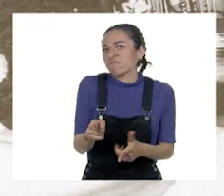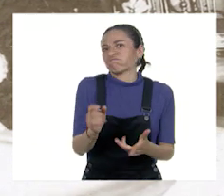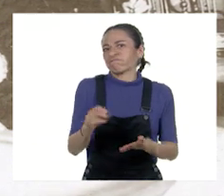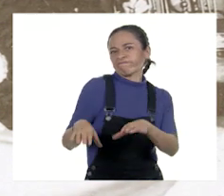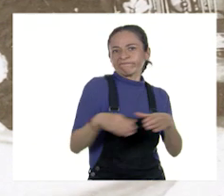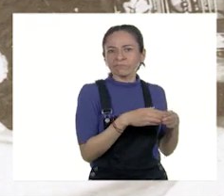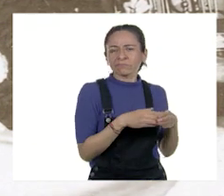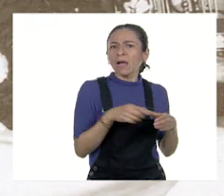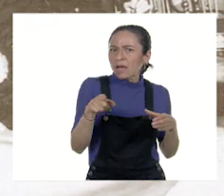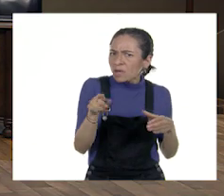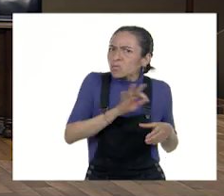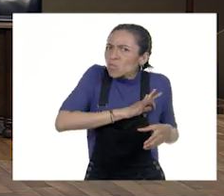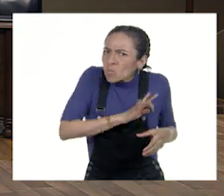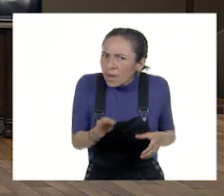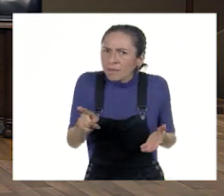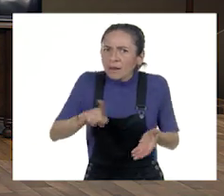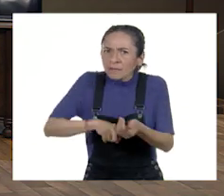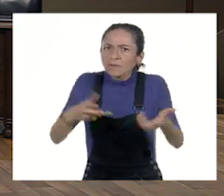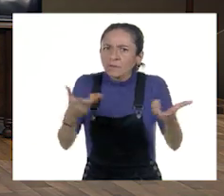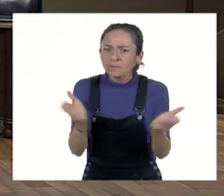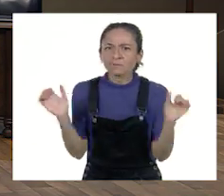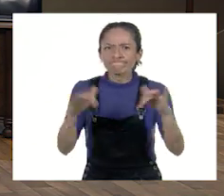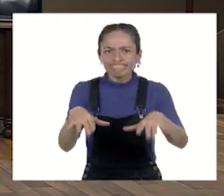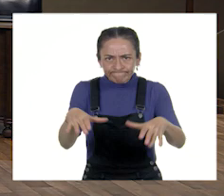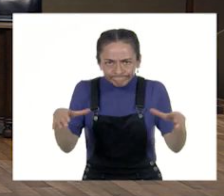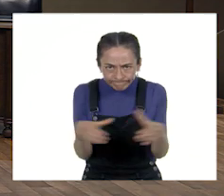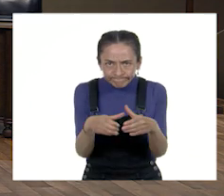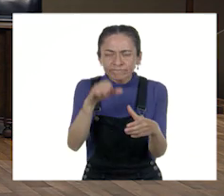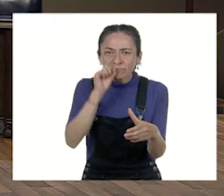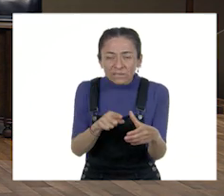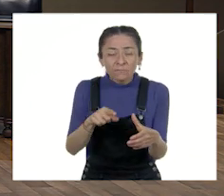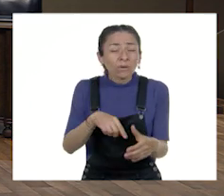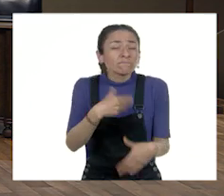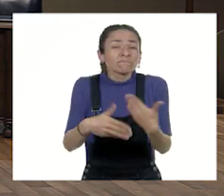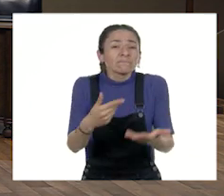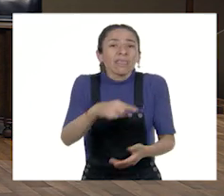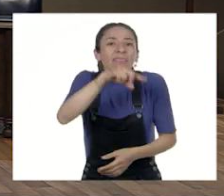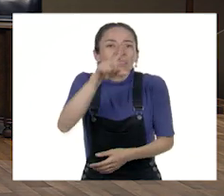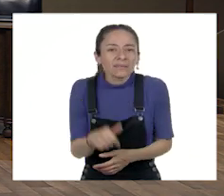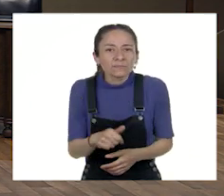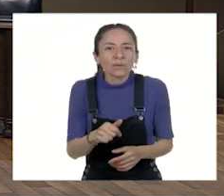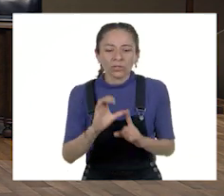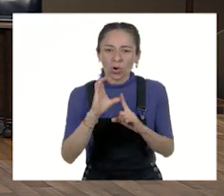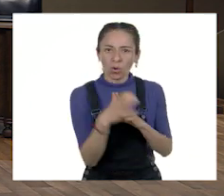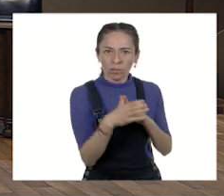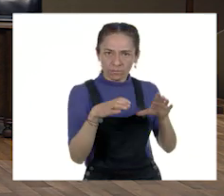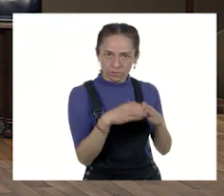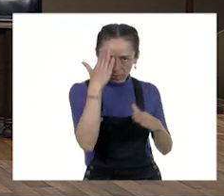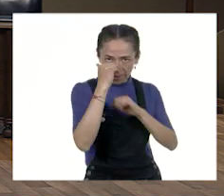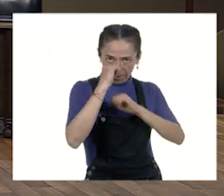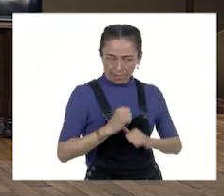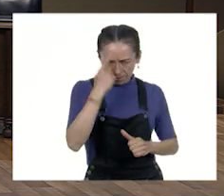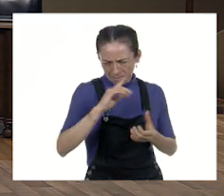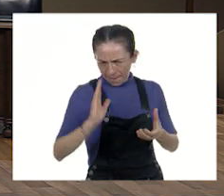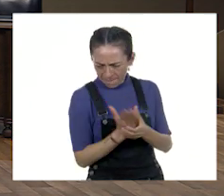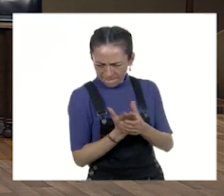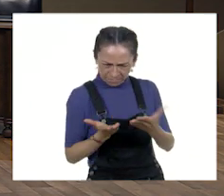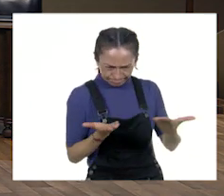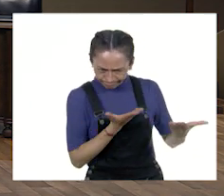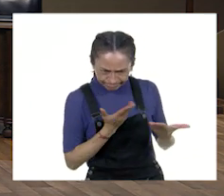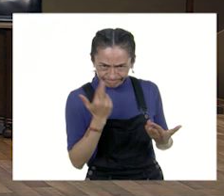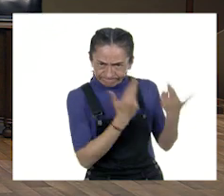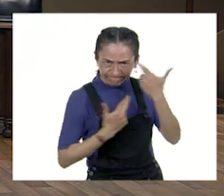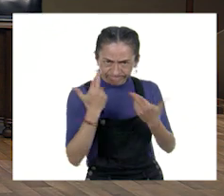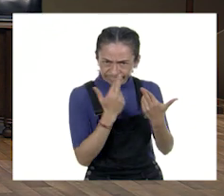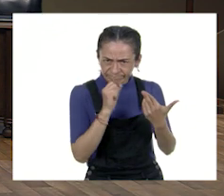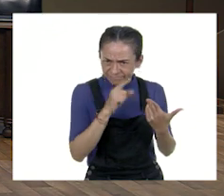esa Cámara. Así que a la hora de la hora, la comisión que revisó los expedientes como que hizo caso al llamado del